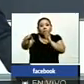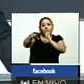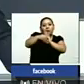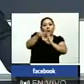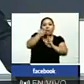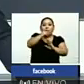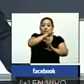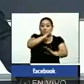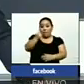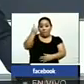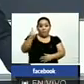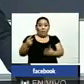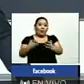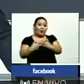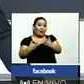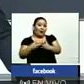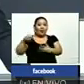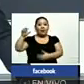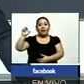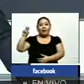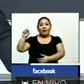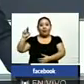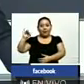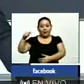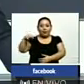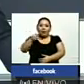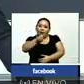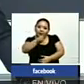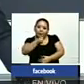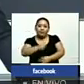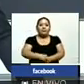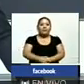ha investigado sobre este tema y nos presenta su reporte.